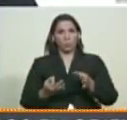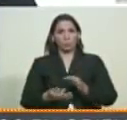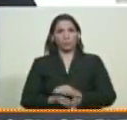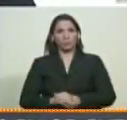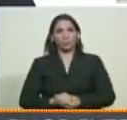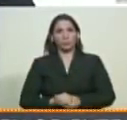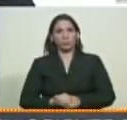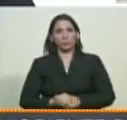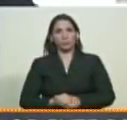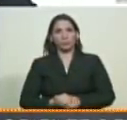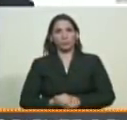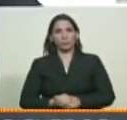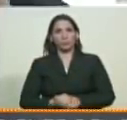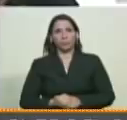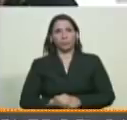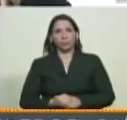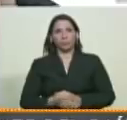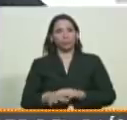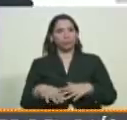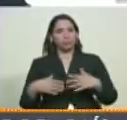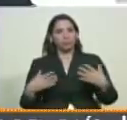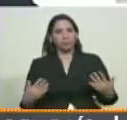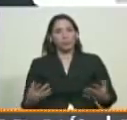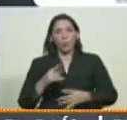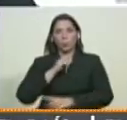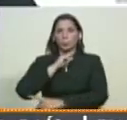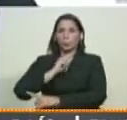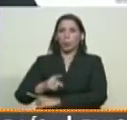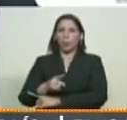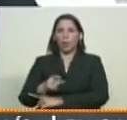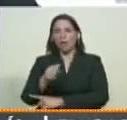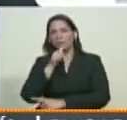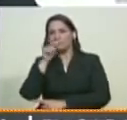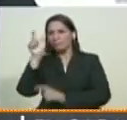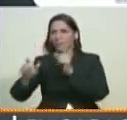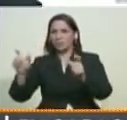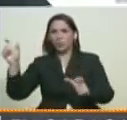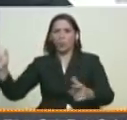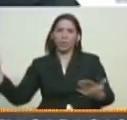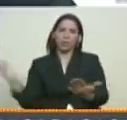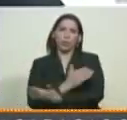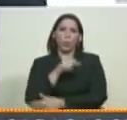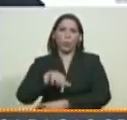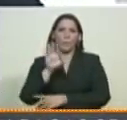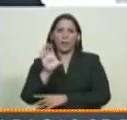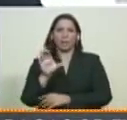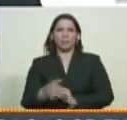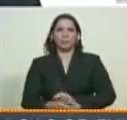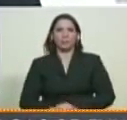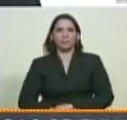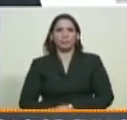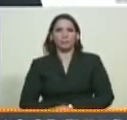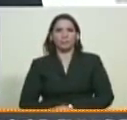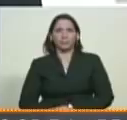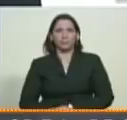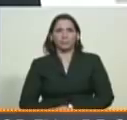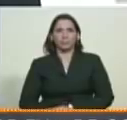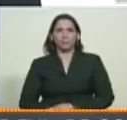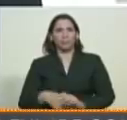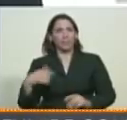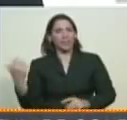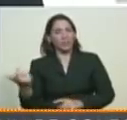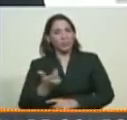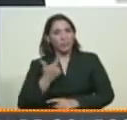la hora de sancionar a quienes han desfalcado este país y han buscado